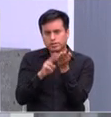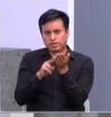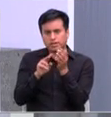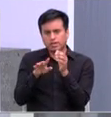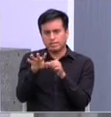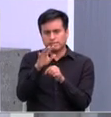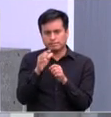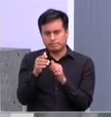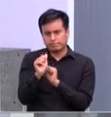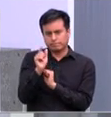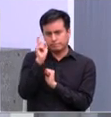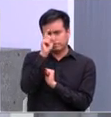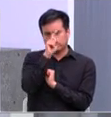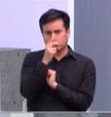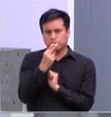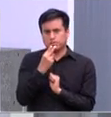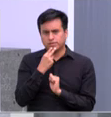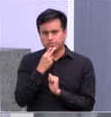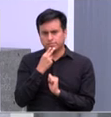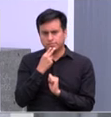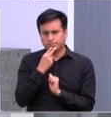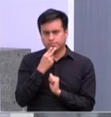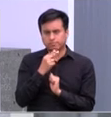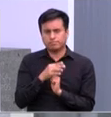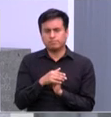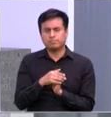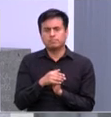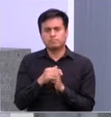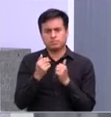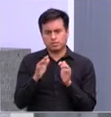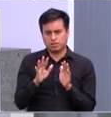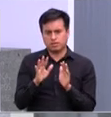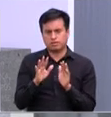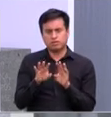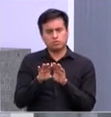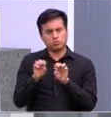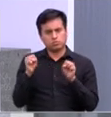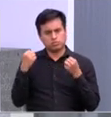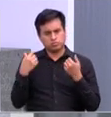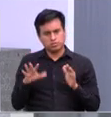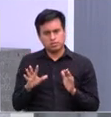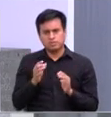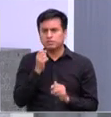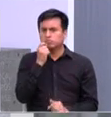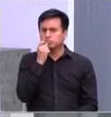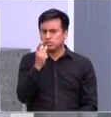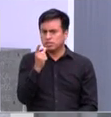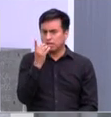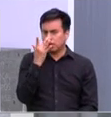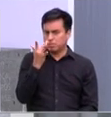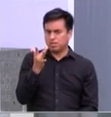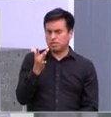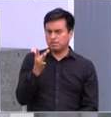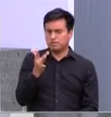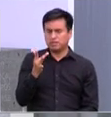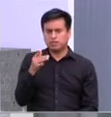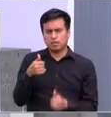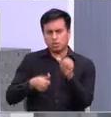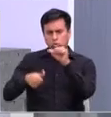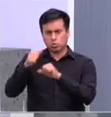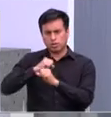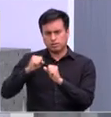y potenciales para la vida. Se llegó al consenso de denunciar la amenaza